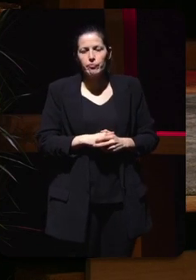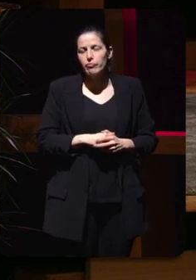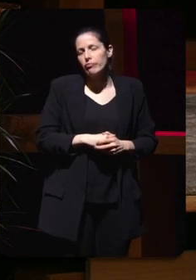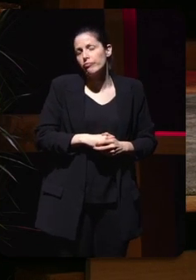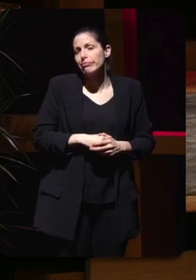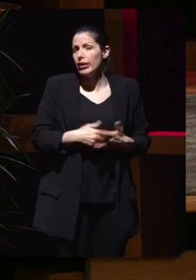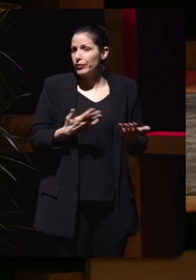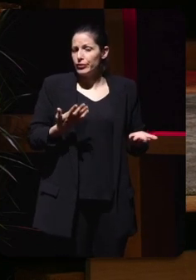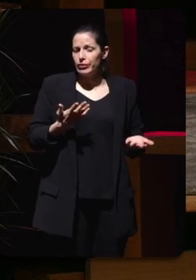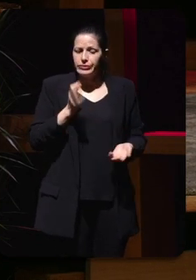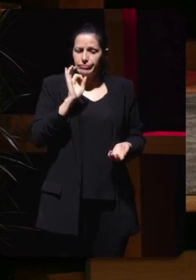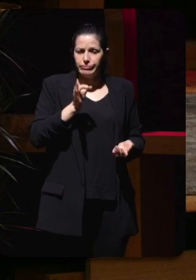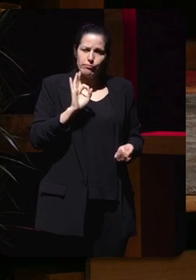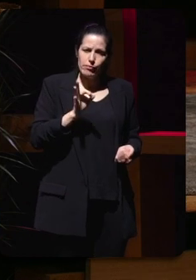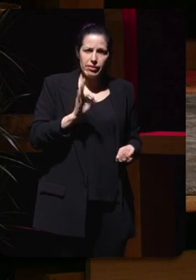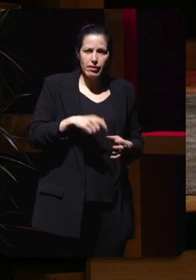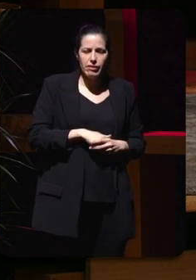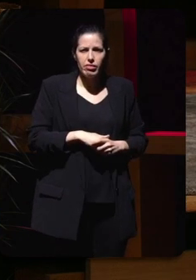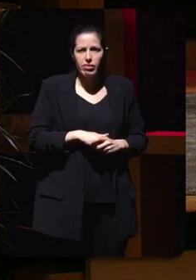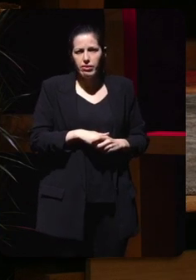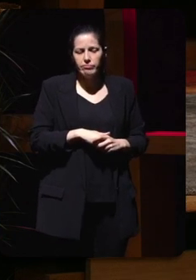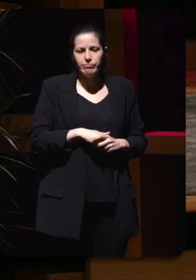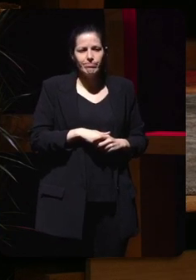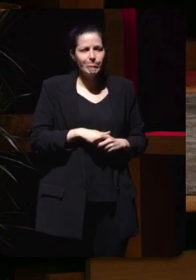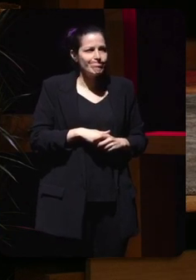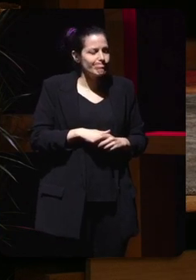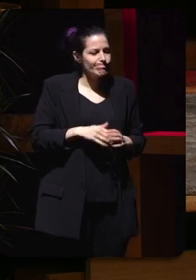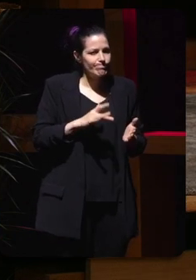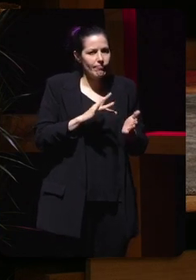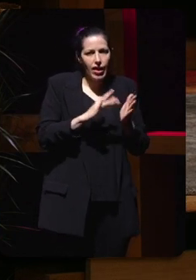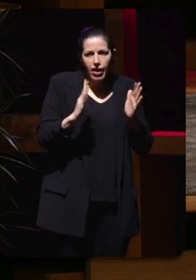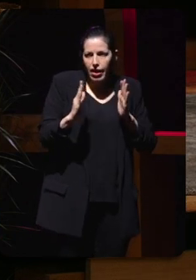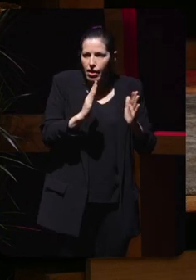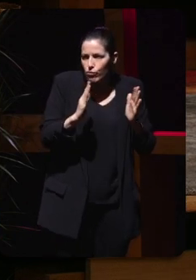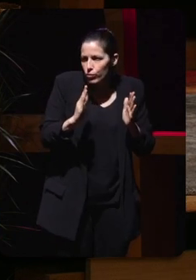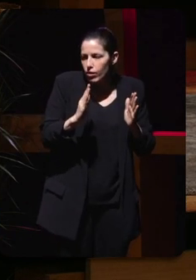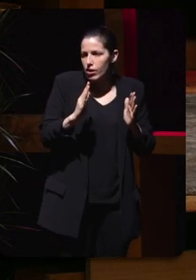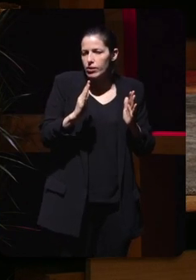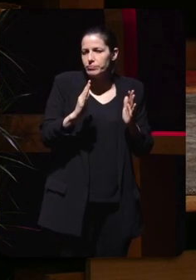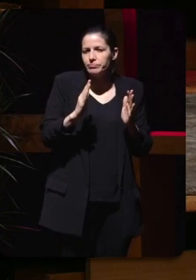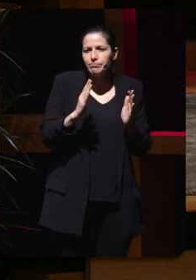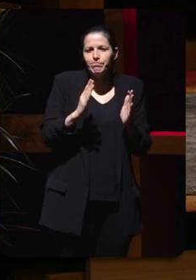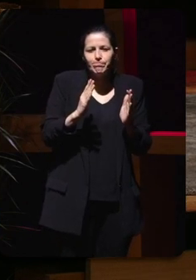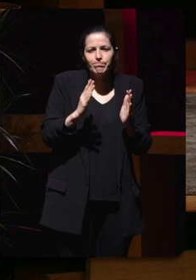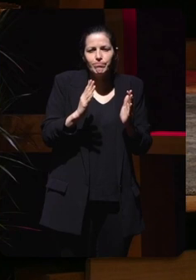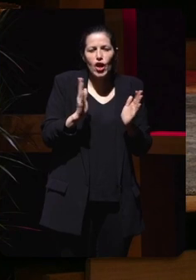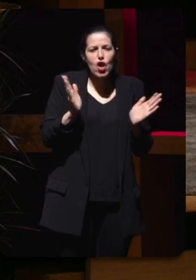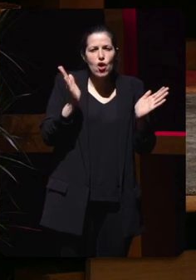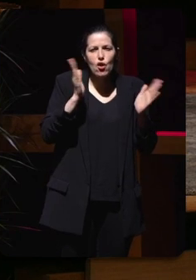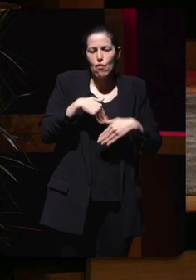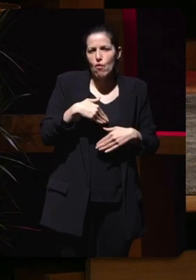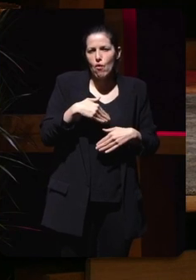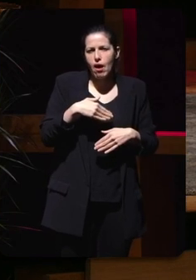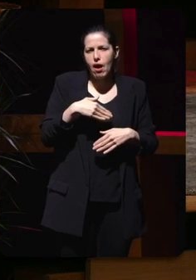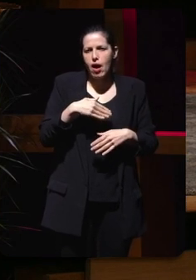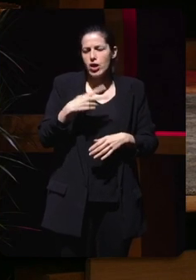que es verdad que no había o no hubo, en mi caso, desde luego, ninguna oposición frontal